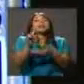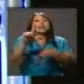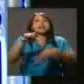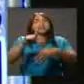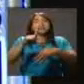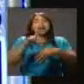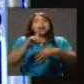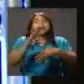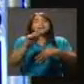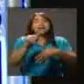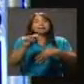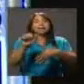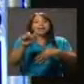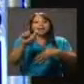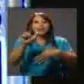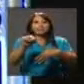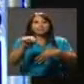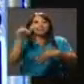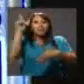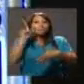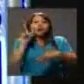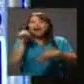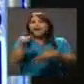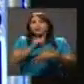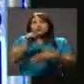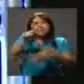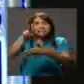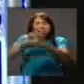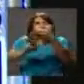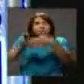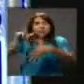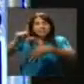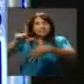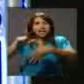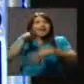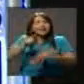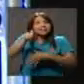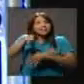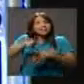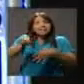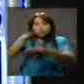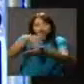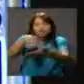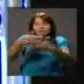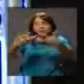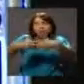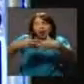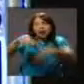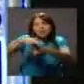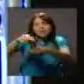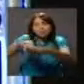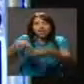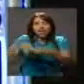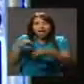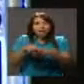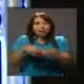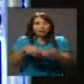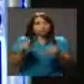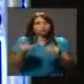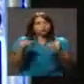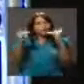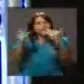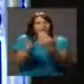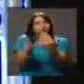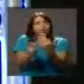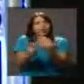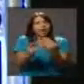Ahí no se ocupa la U Latina. Ahí se ocupa un centro experimental agrícola de primer nivel de mundo, tecnología. donde podamos regresar a